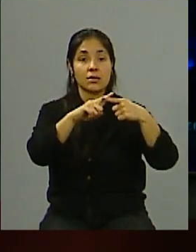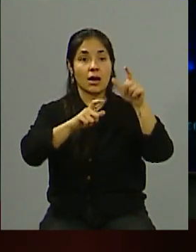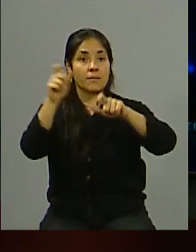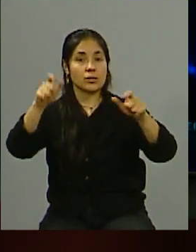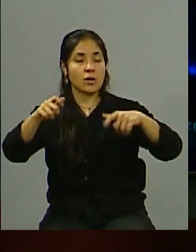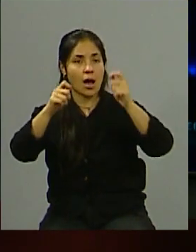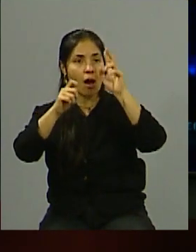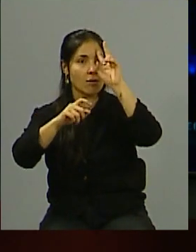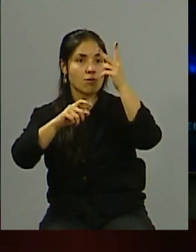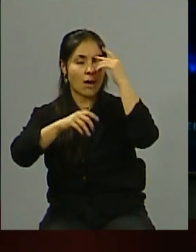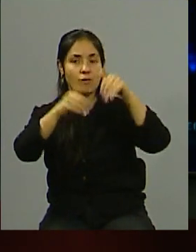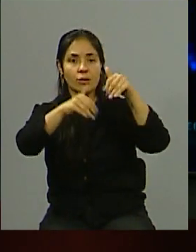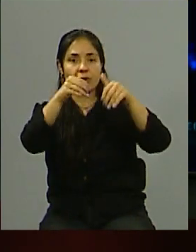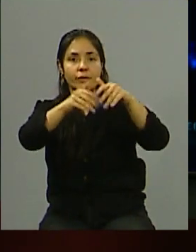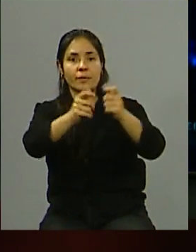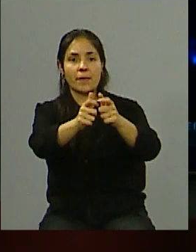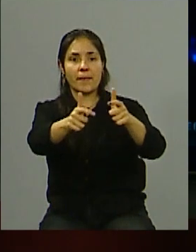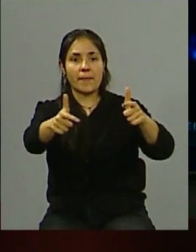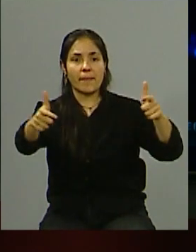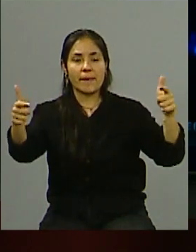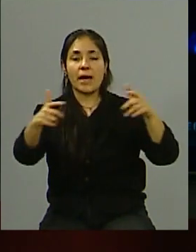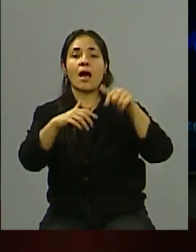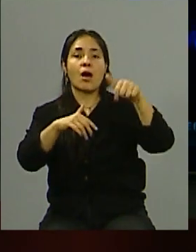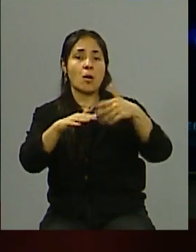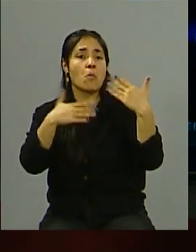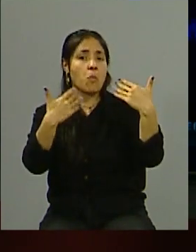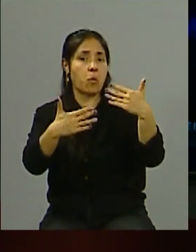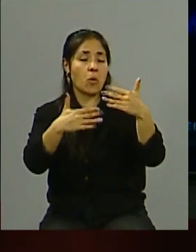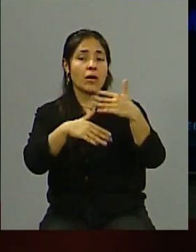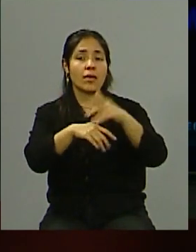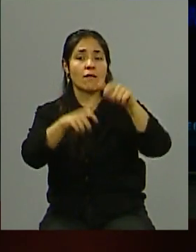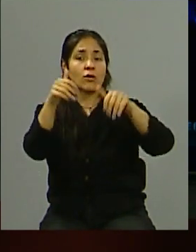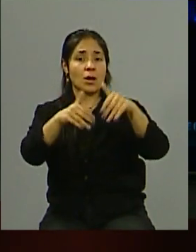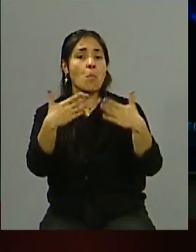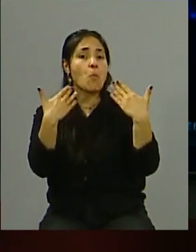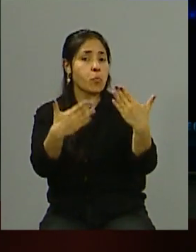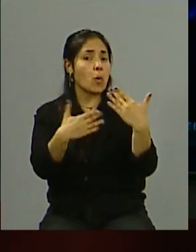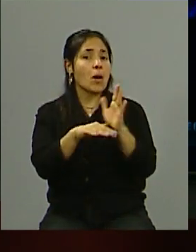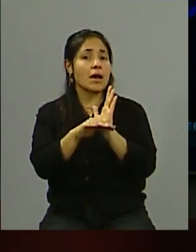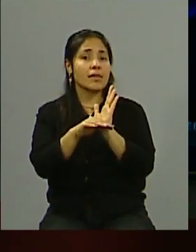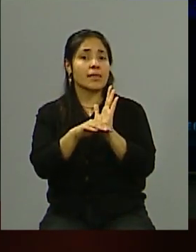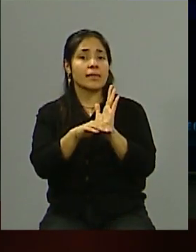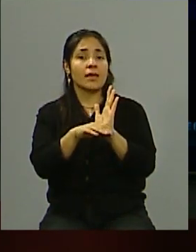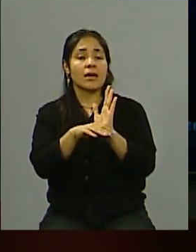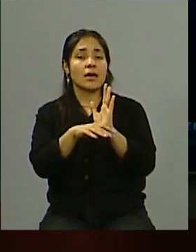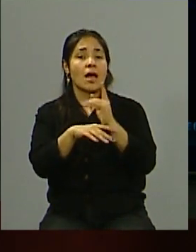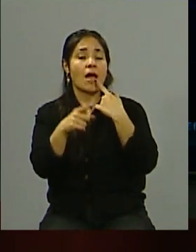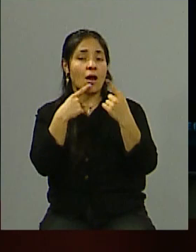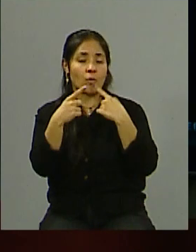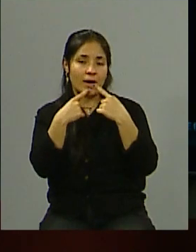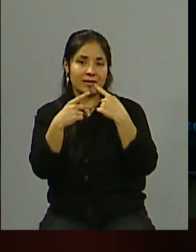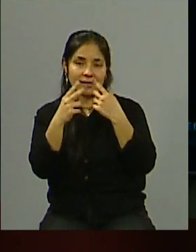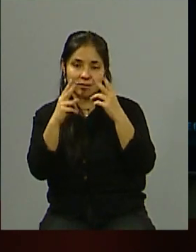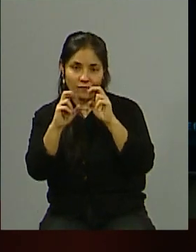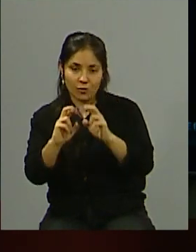la candidata del correísmo, quien tiene mayor proyección de votos y es posible que, bueno, por lo menos por las encuestas, termine